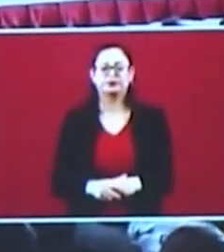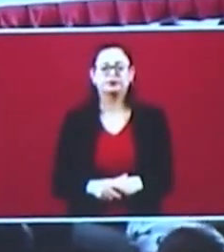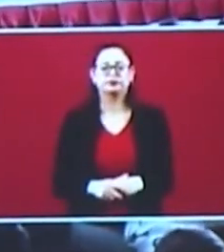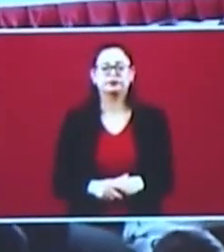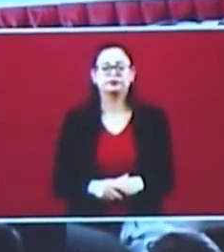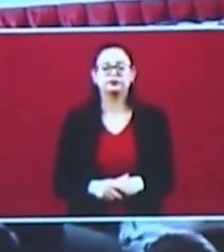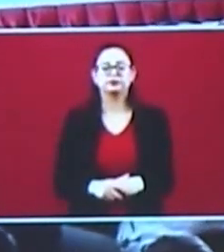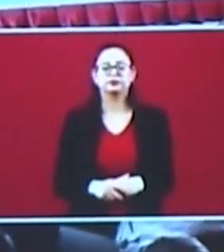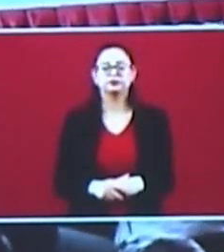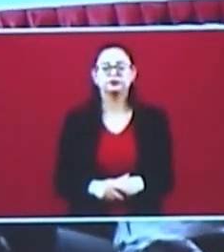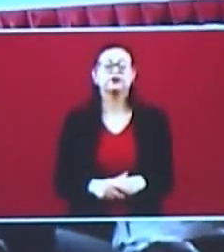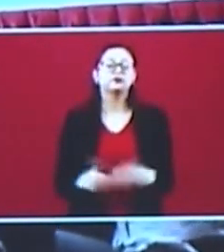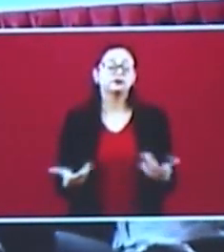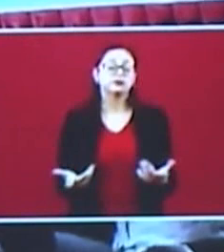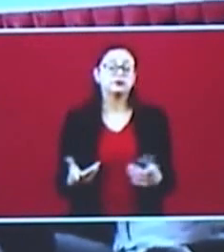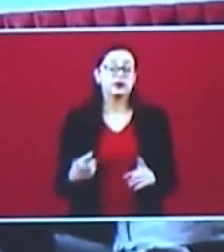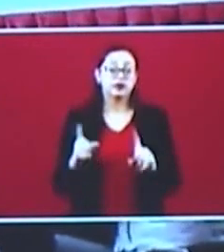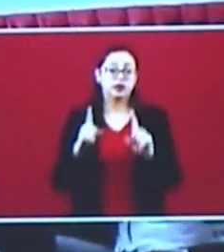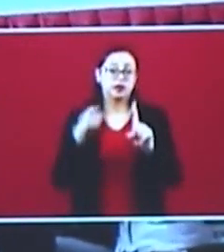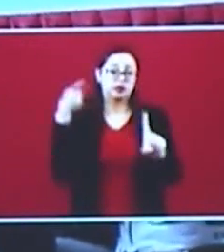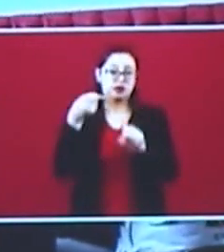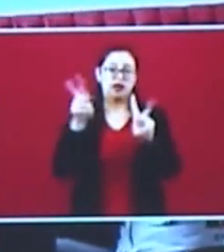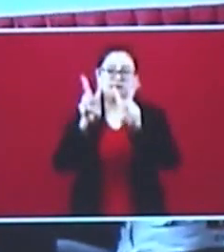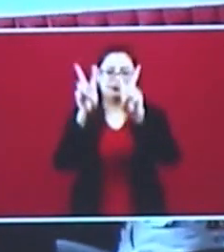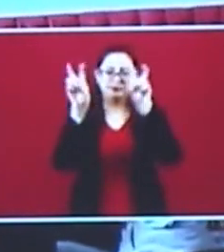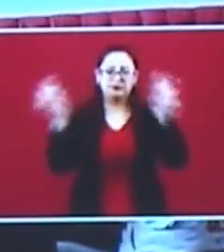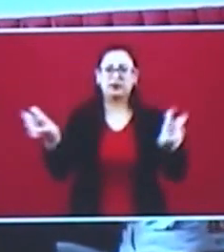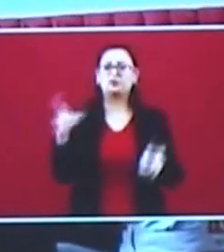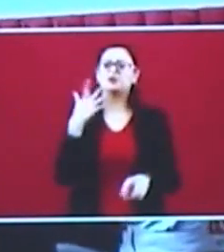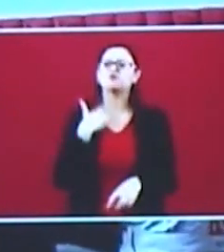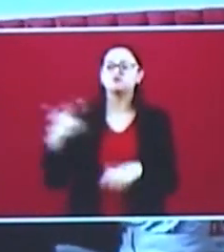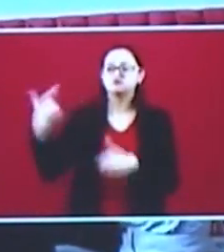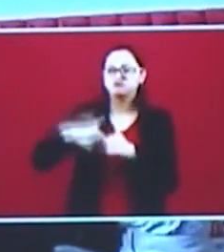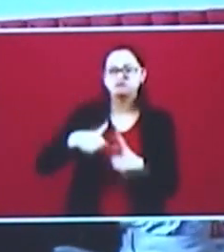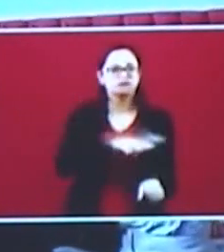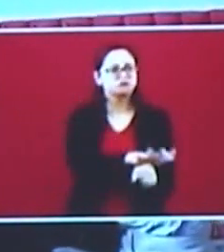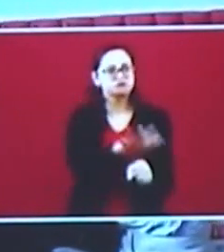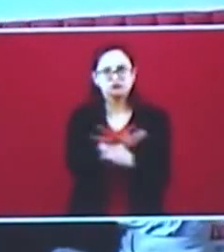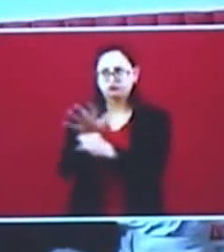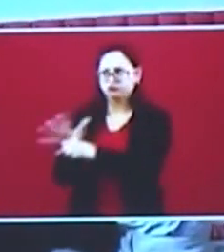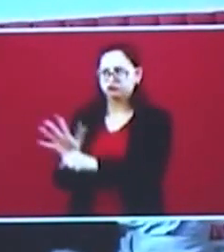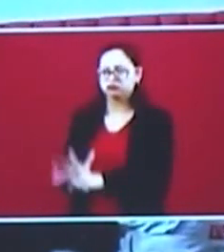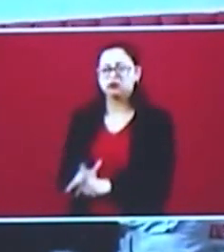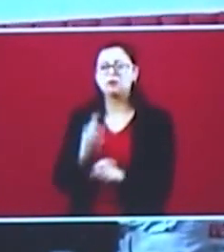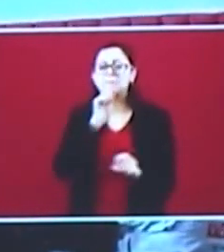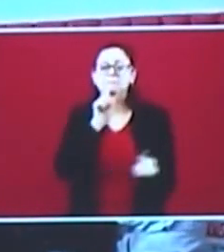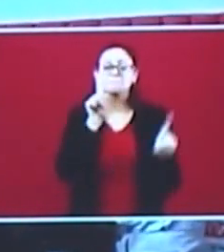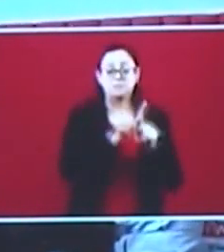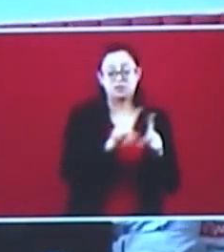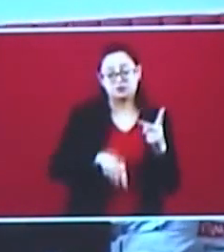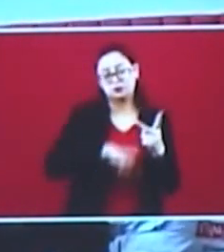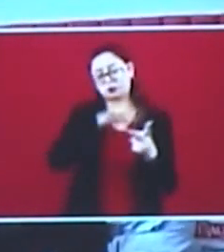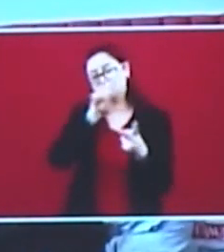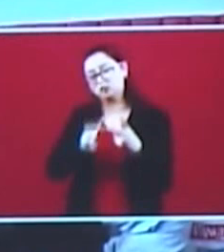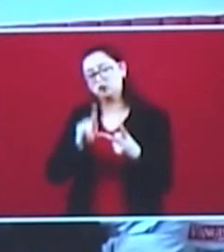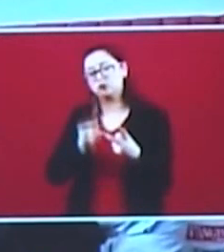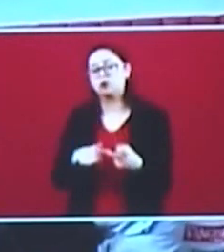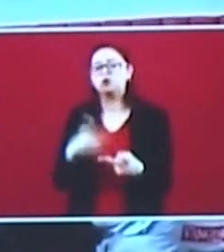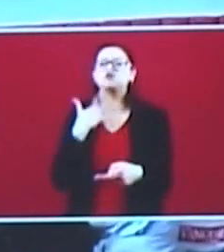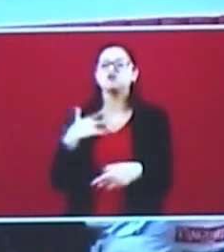todo. El Senado de la República ofreció hoy al país una lección